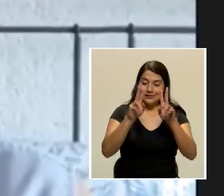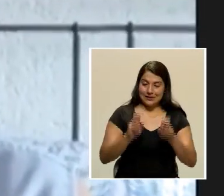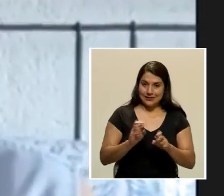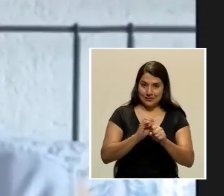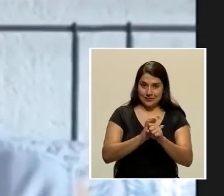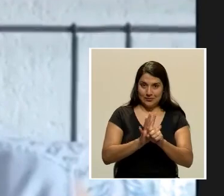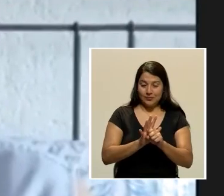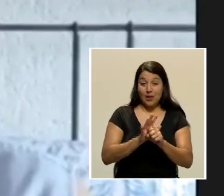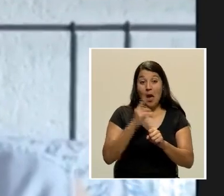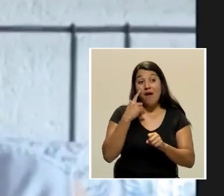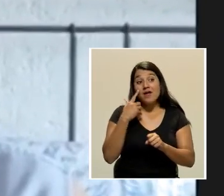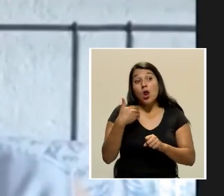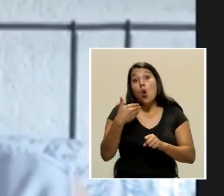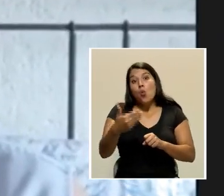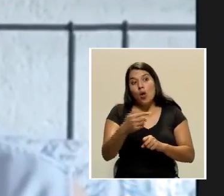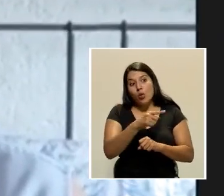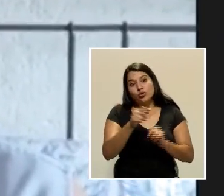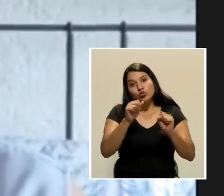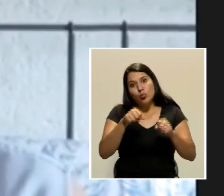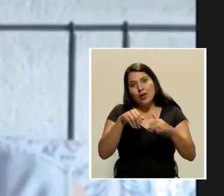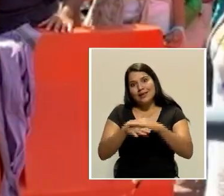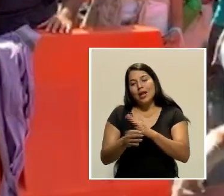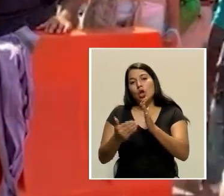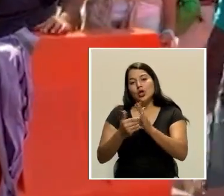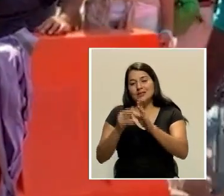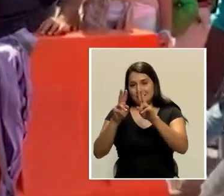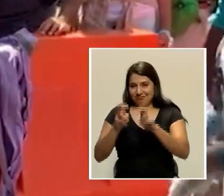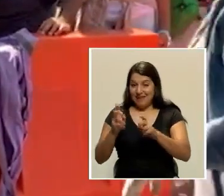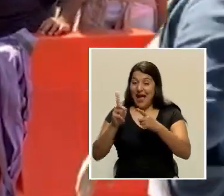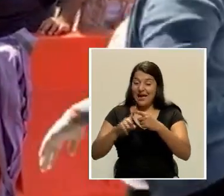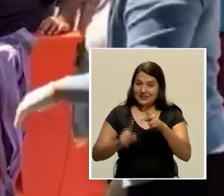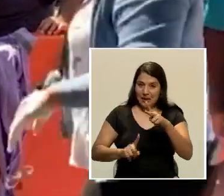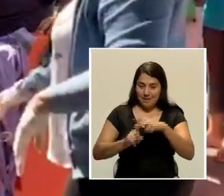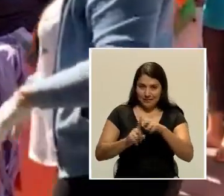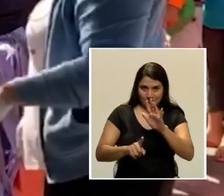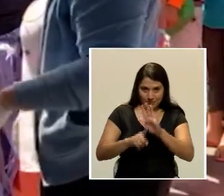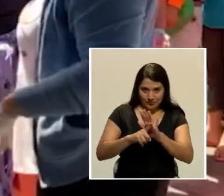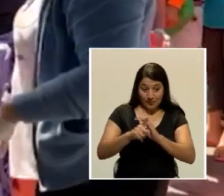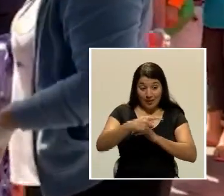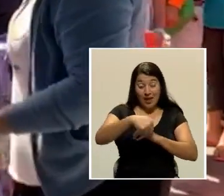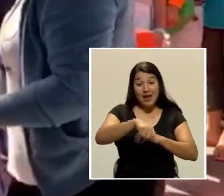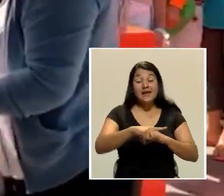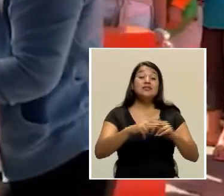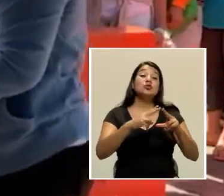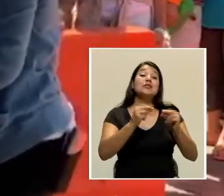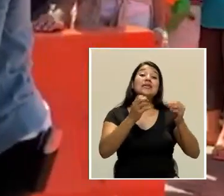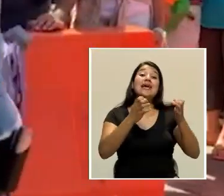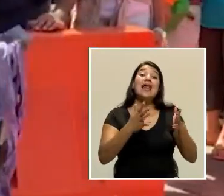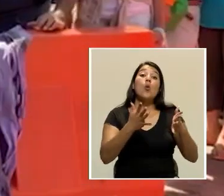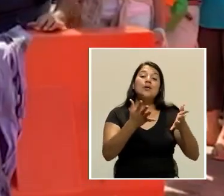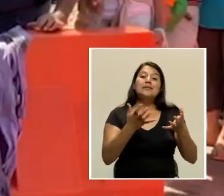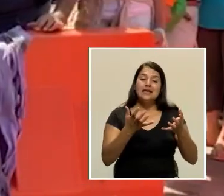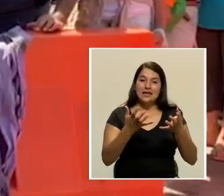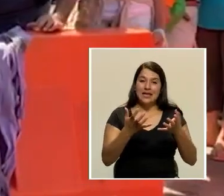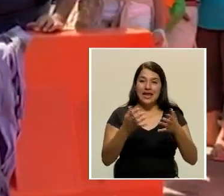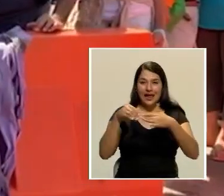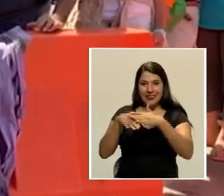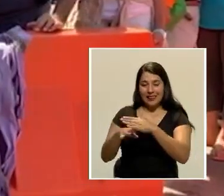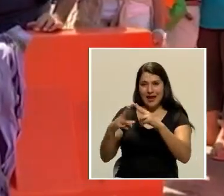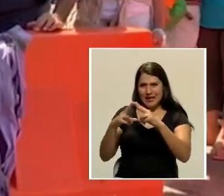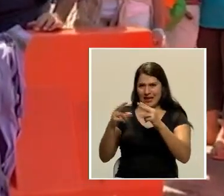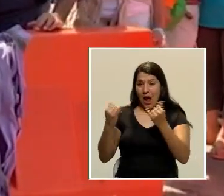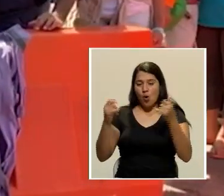la Cruz Roja, hoy los estaba viendo un médico, a ver qué nos recomiendan. Todavía yo no tengo confirmada la información si será mañana o si será